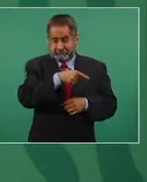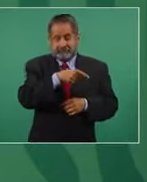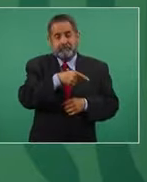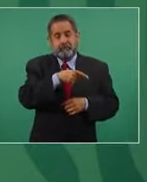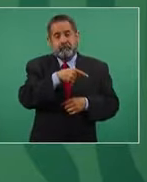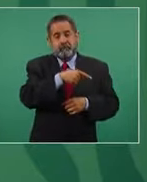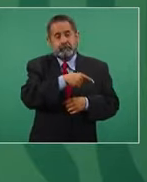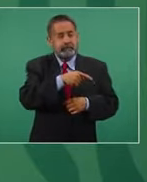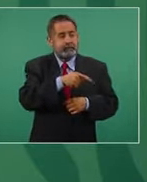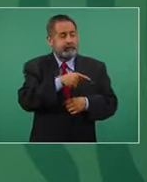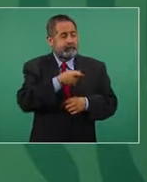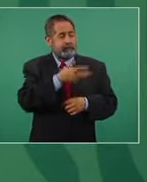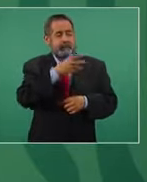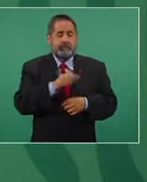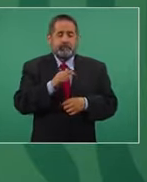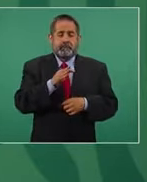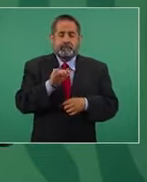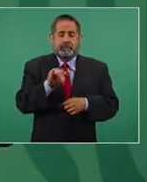fifís